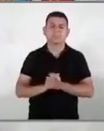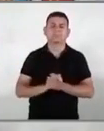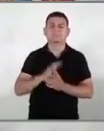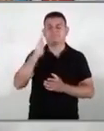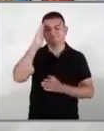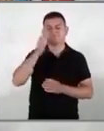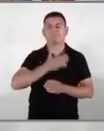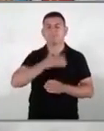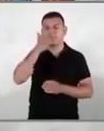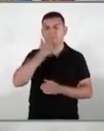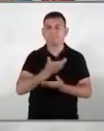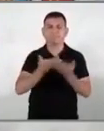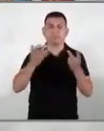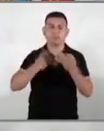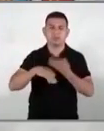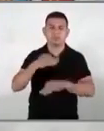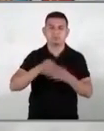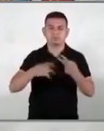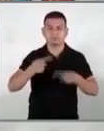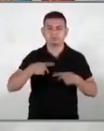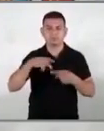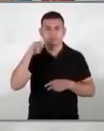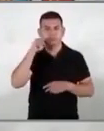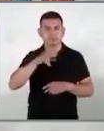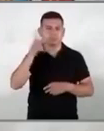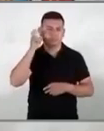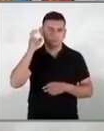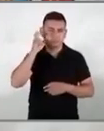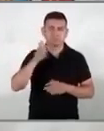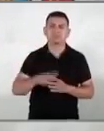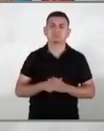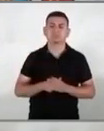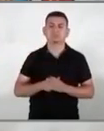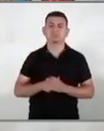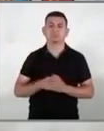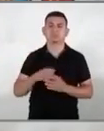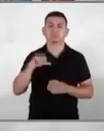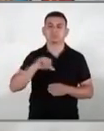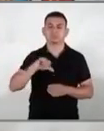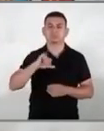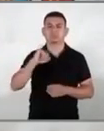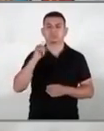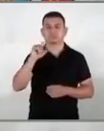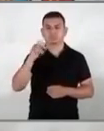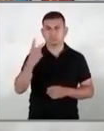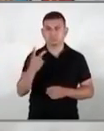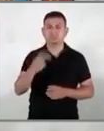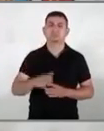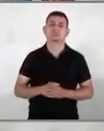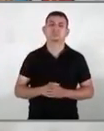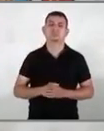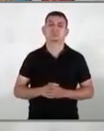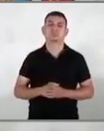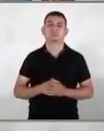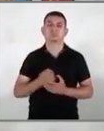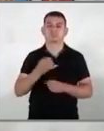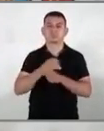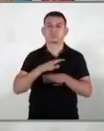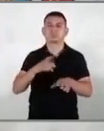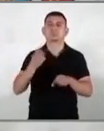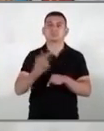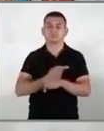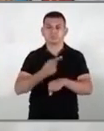Muy buenas noches al auditorio que nos ve y nos escucha este día 22 de junio con el informe del